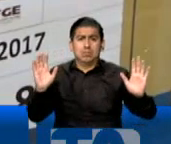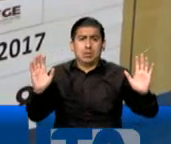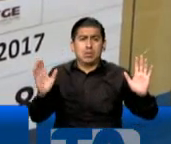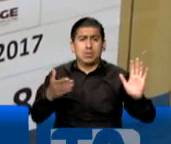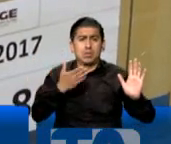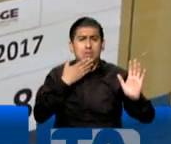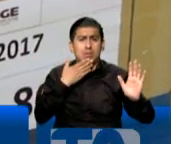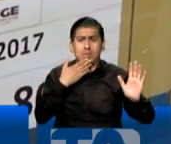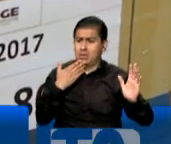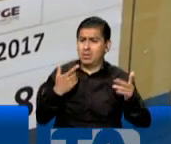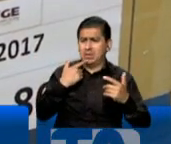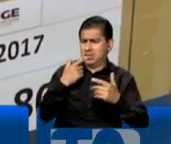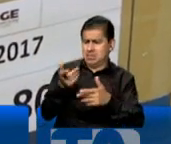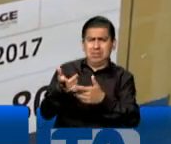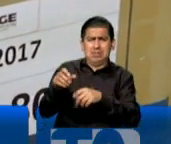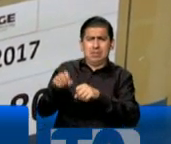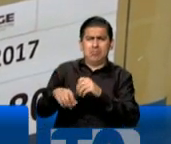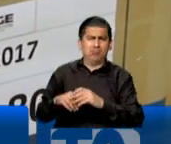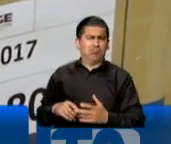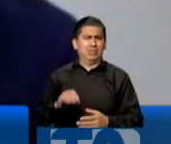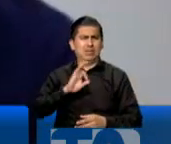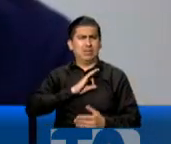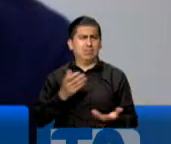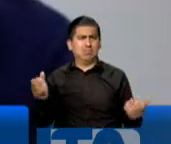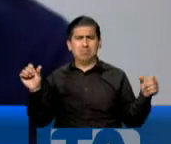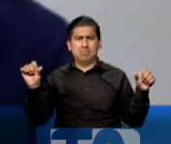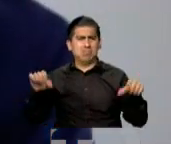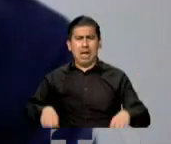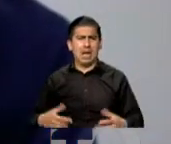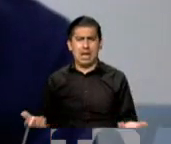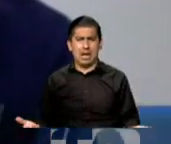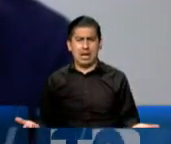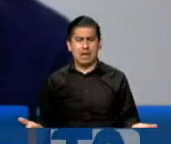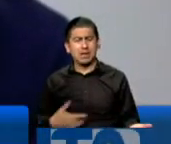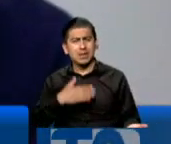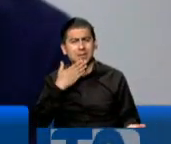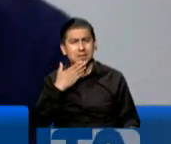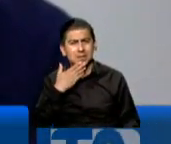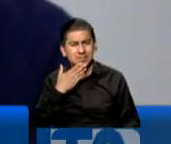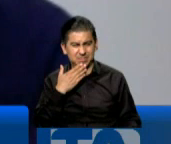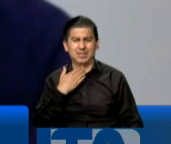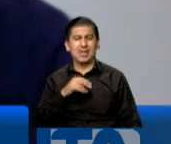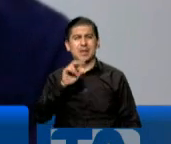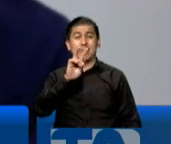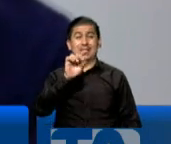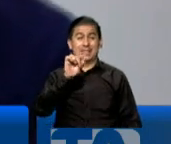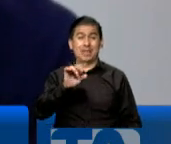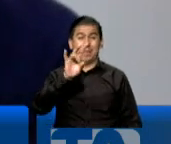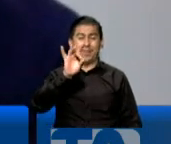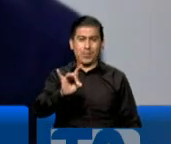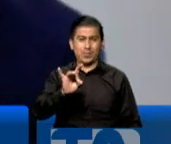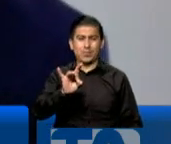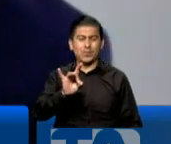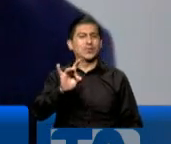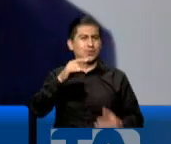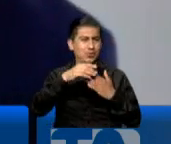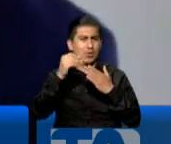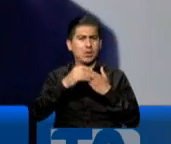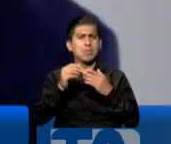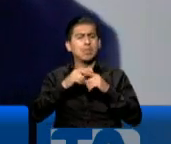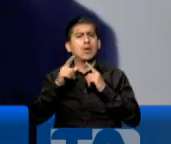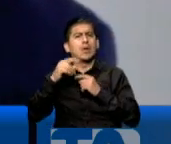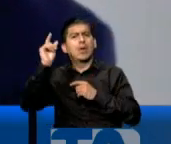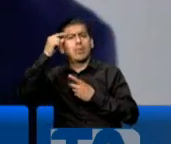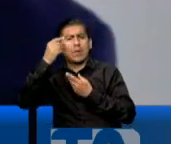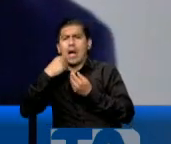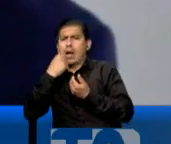que establece el perjuicio para el Estado fue antitécnico. La tarifa realmente pagada es de $27.8. El Estado ecuatoriano no ha invertido